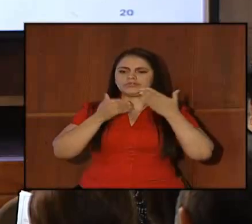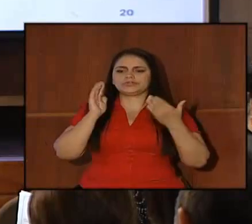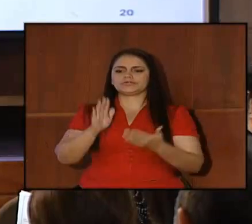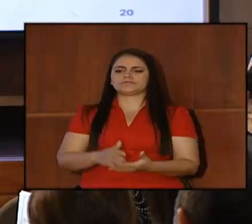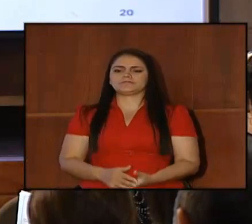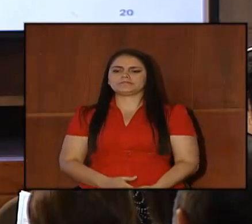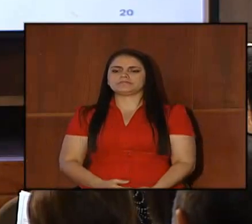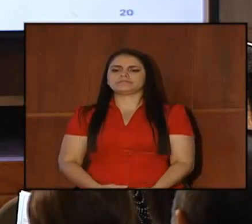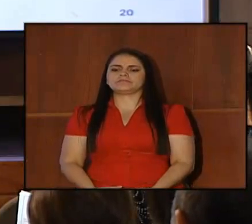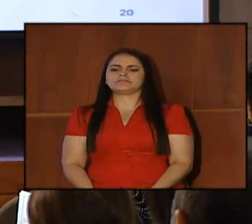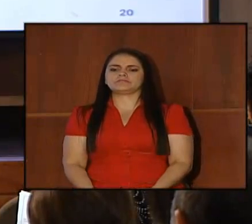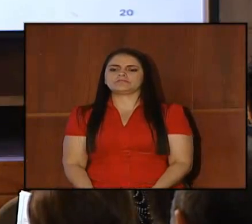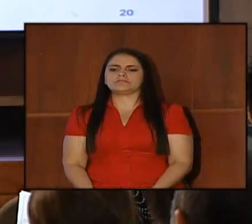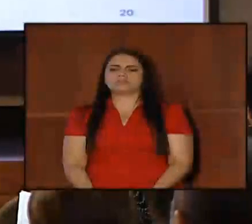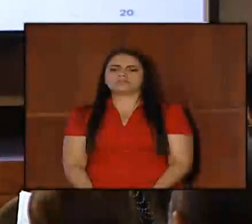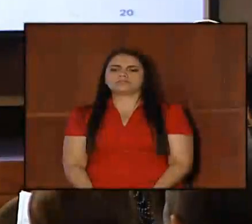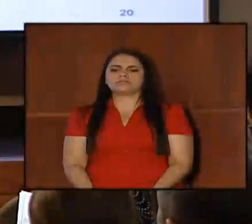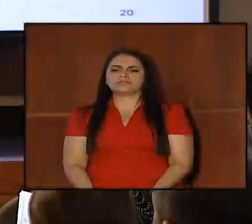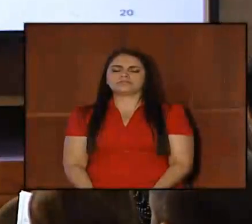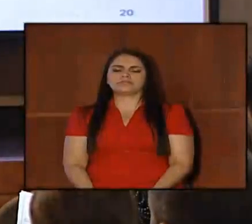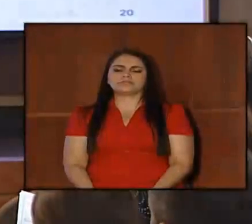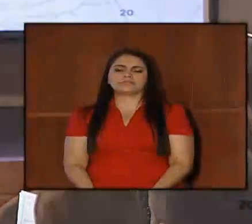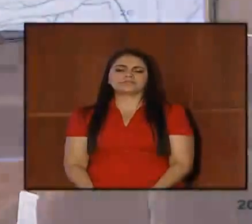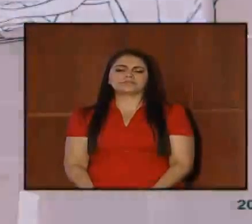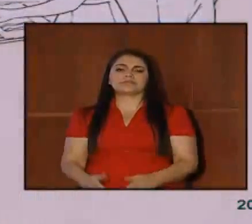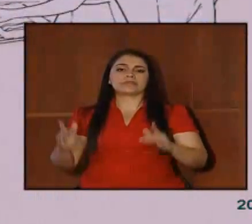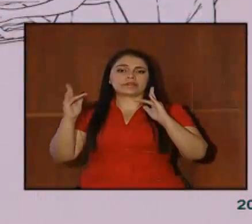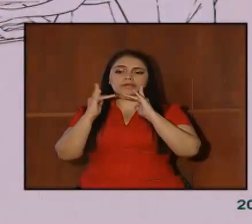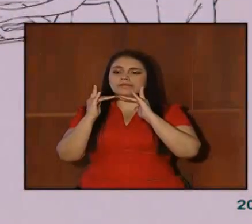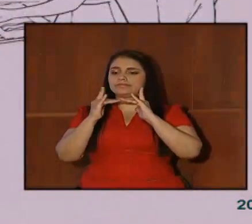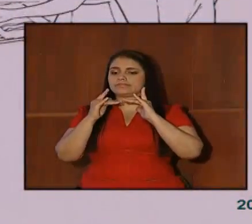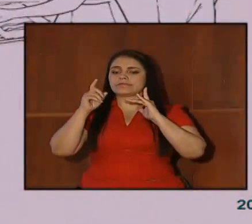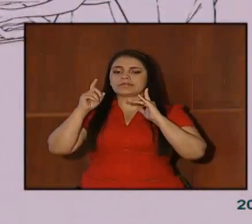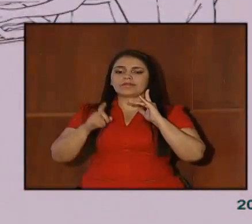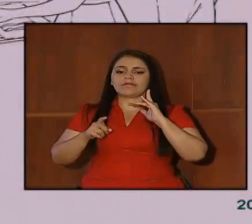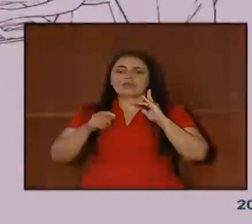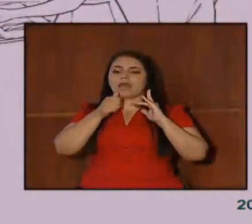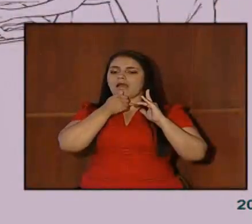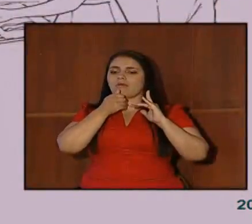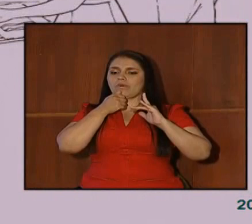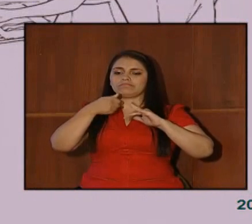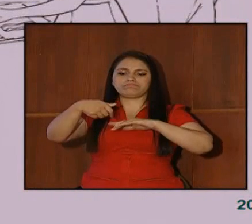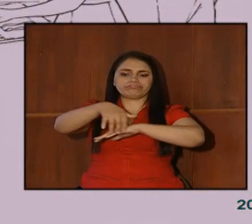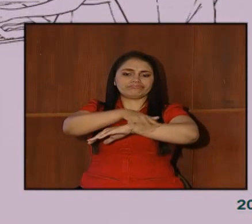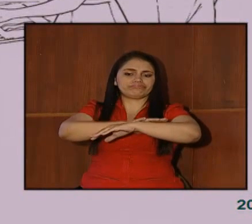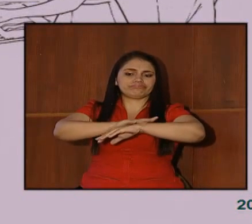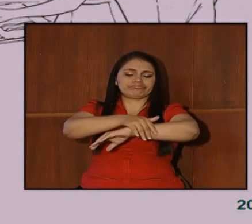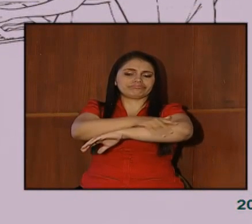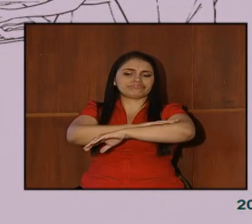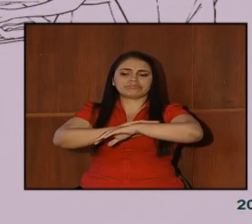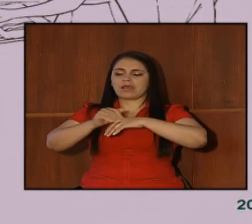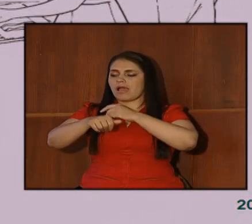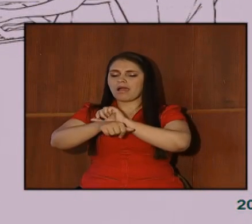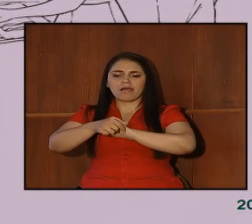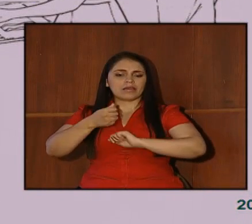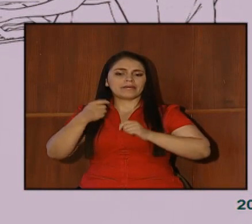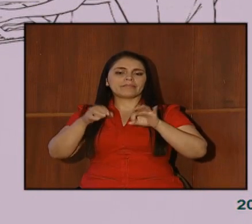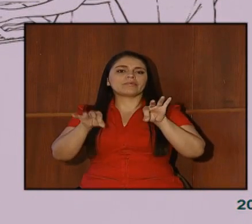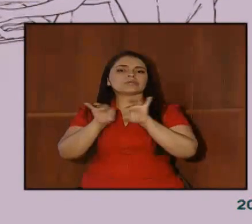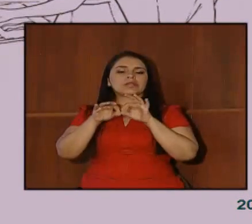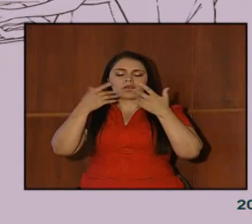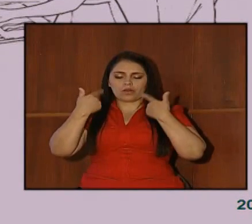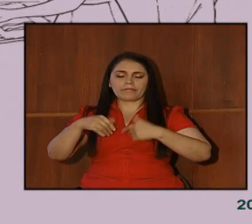Bueno, el paciente encamado hay que bañarlo. El baño es muy importante, ayuda a mantener la piel